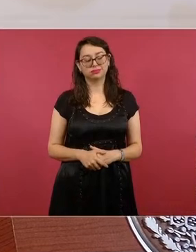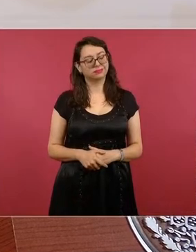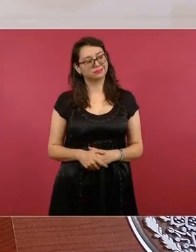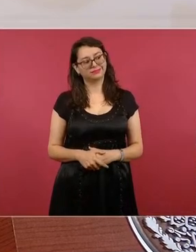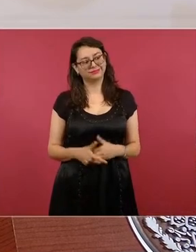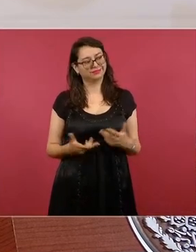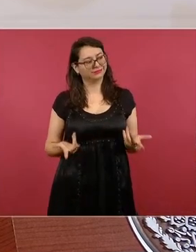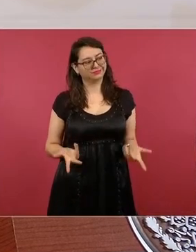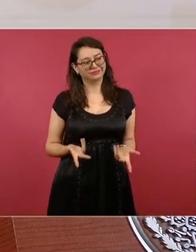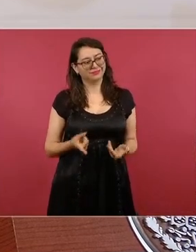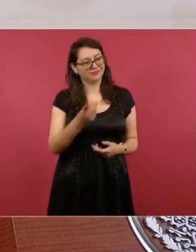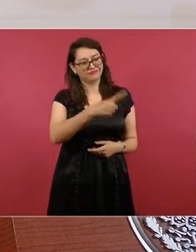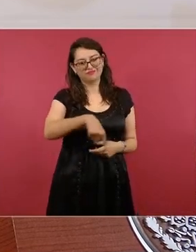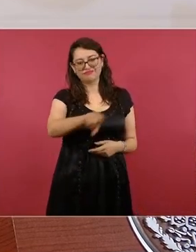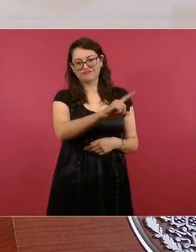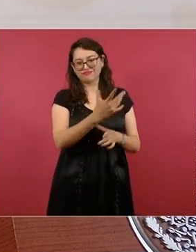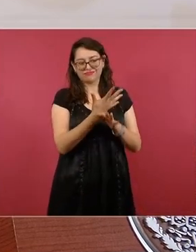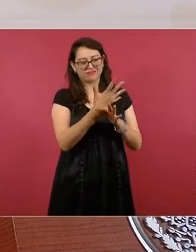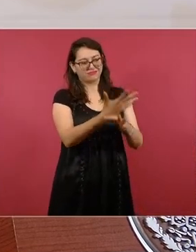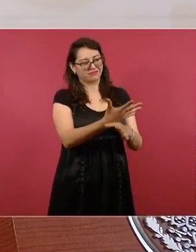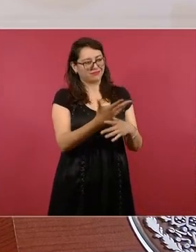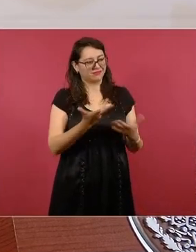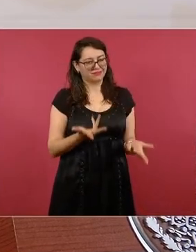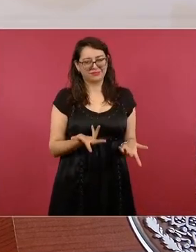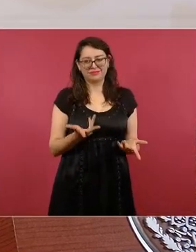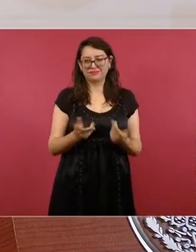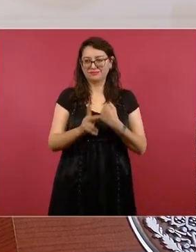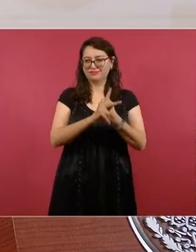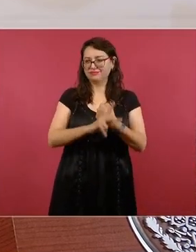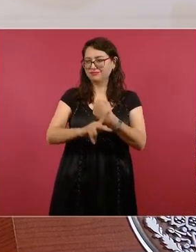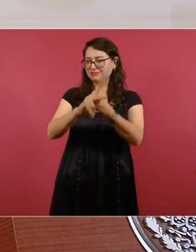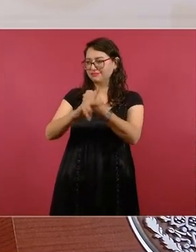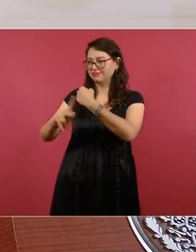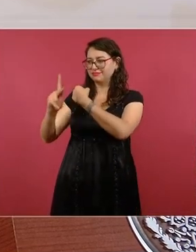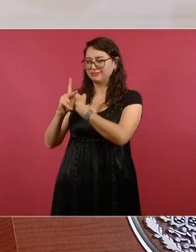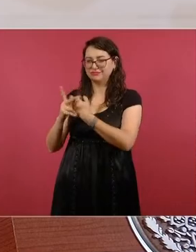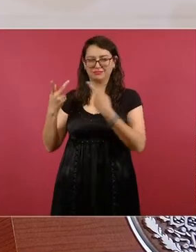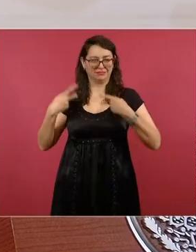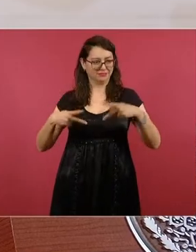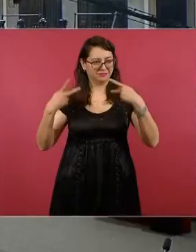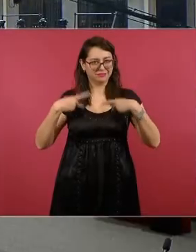los países, a los pueblos, a todos los pueblos,